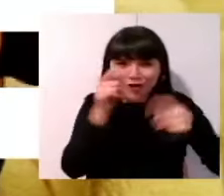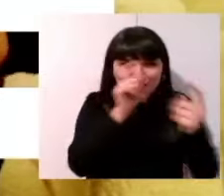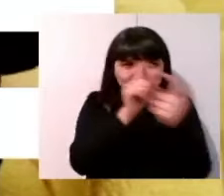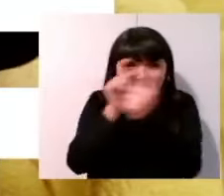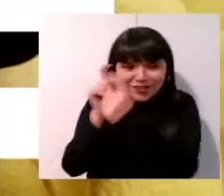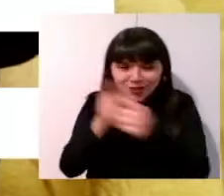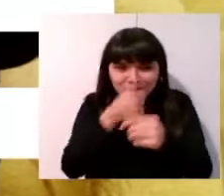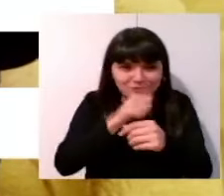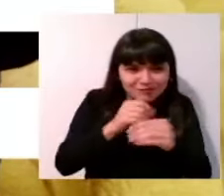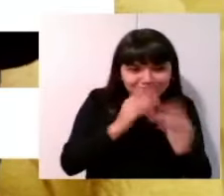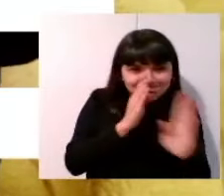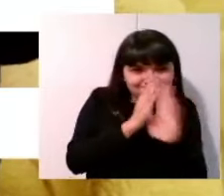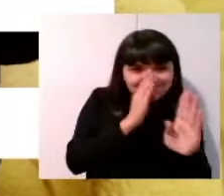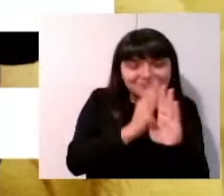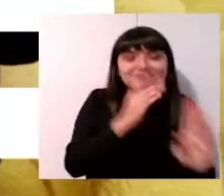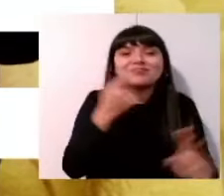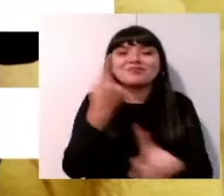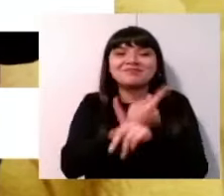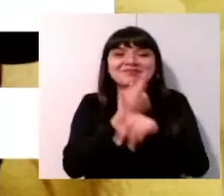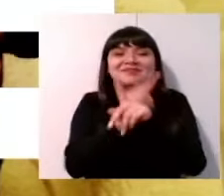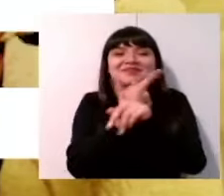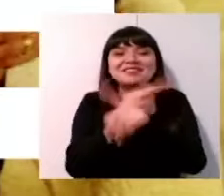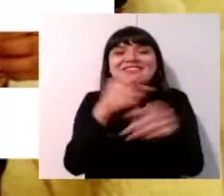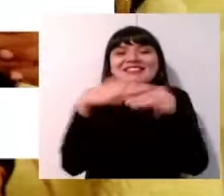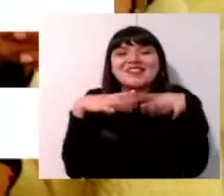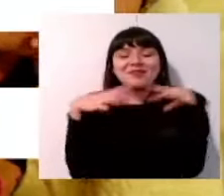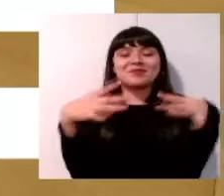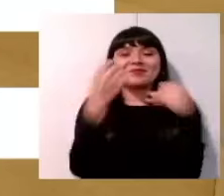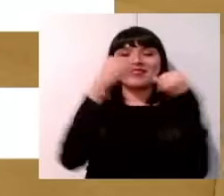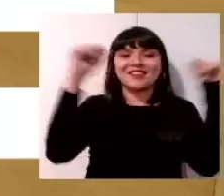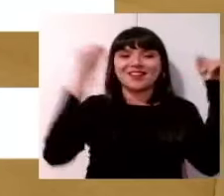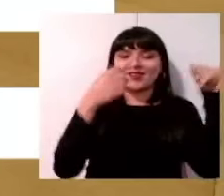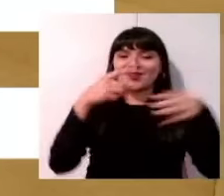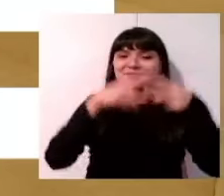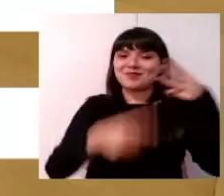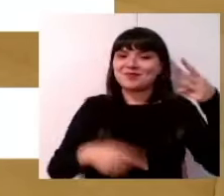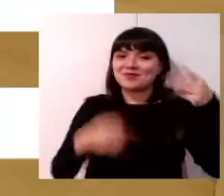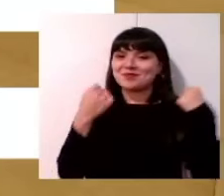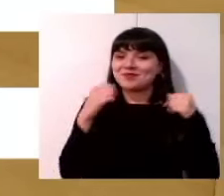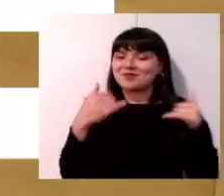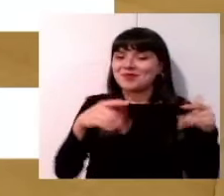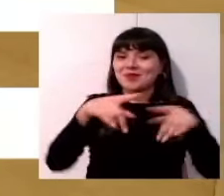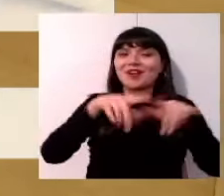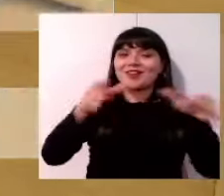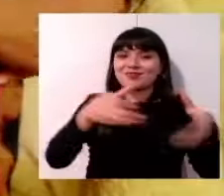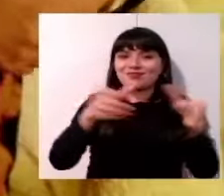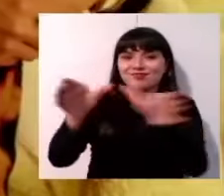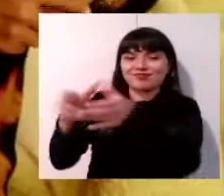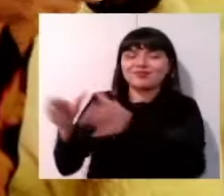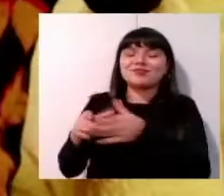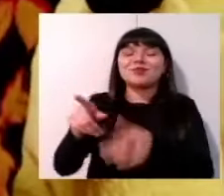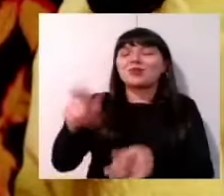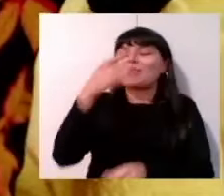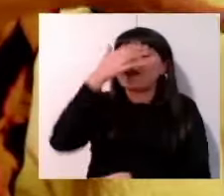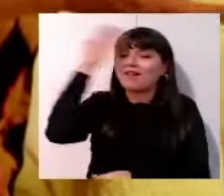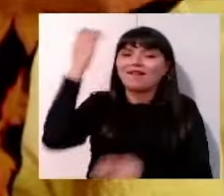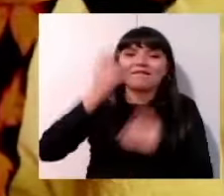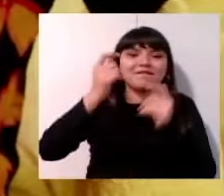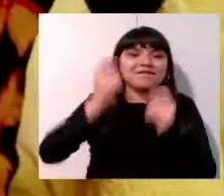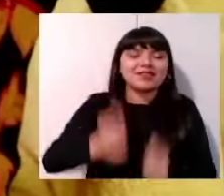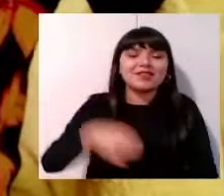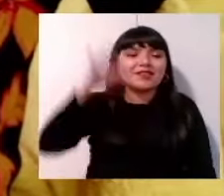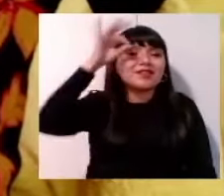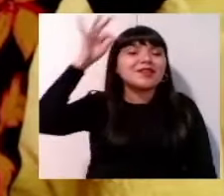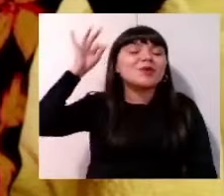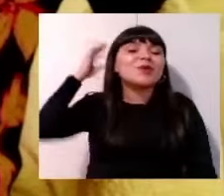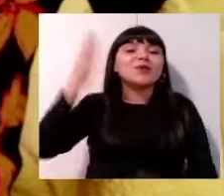Felicitaciones a los ganadores de estos 3 juegos. Carolina, te pasaste. Seca, neuróloga infantil, además experta en sueño.